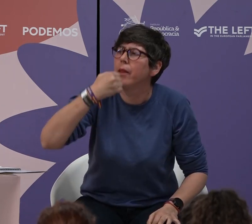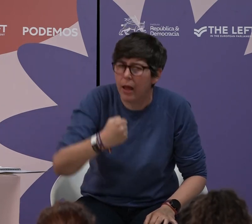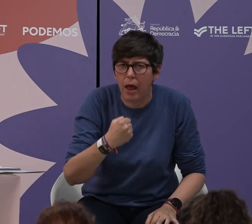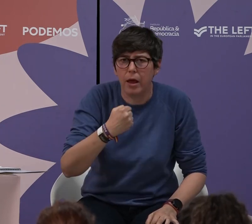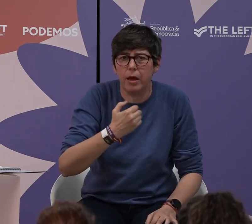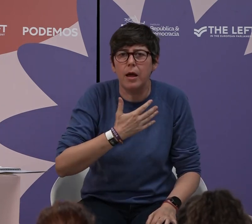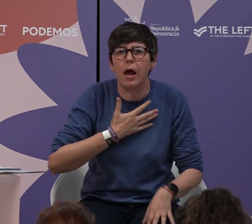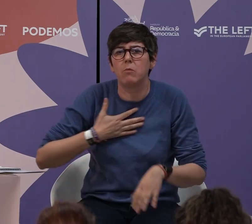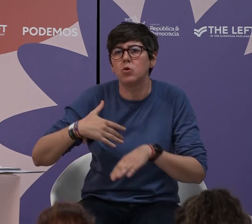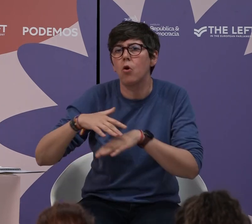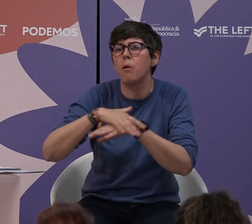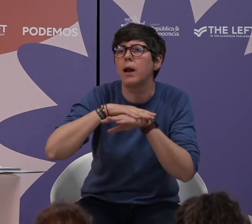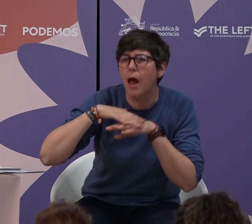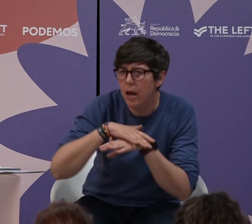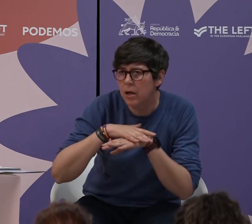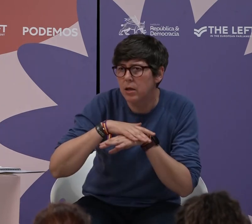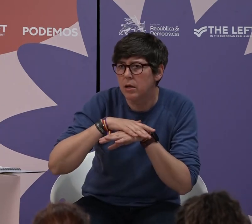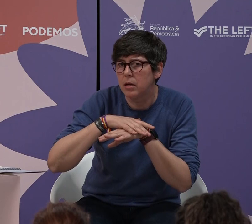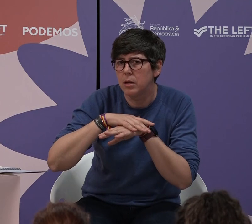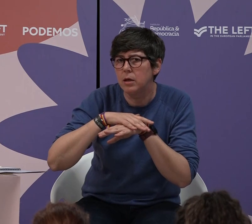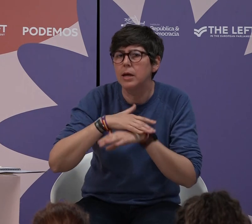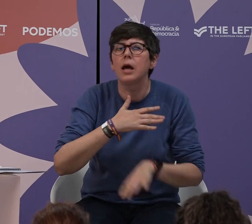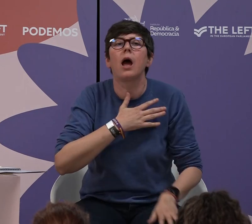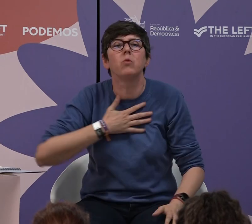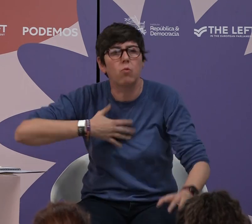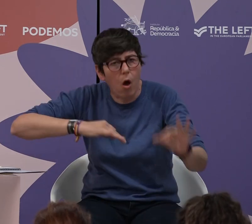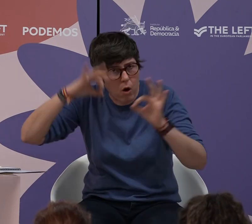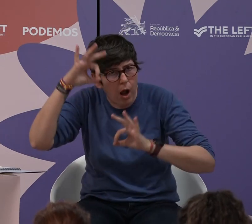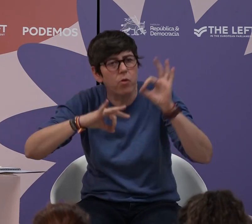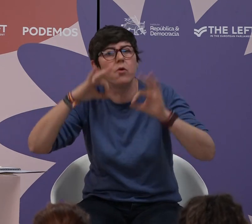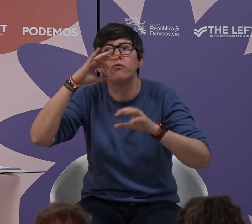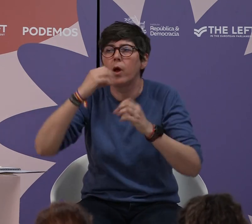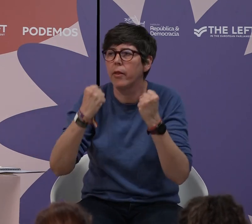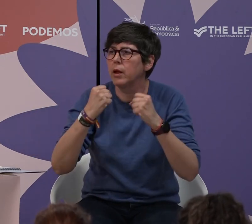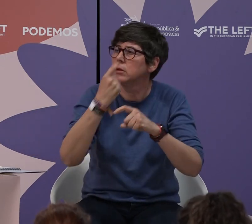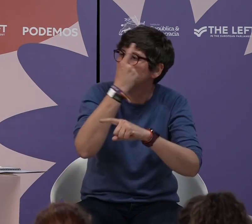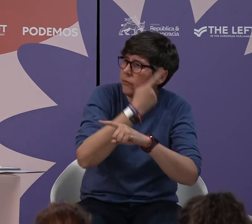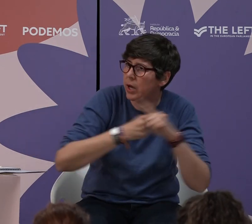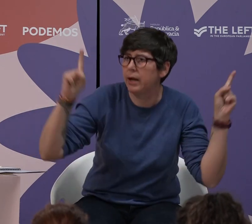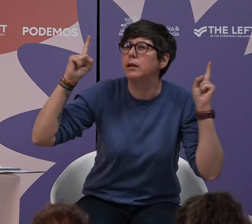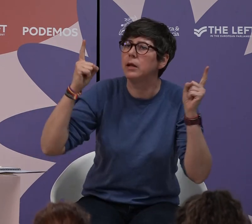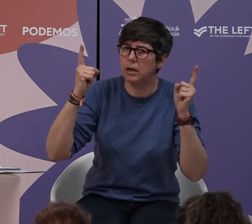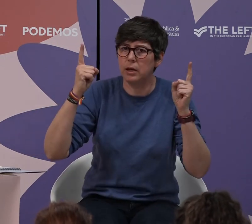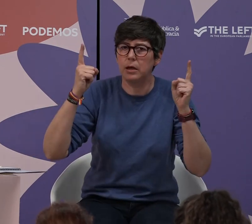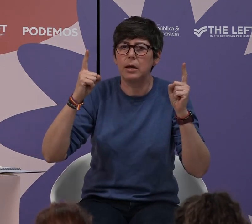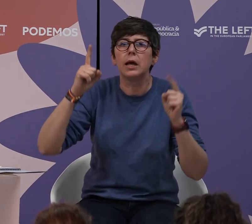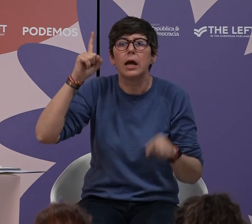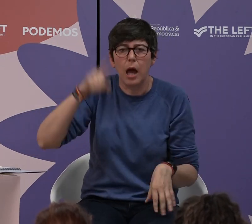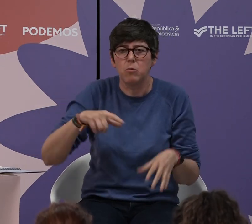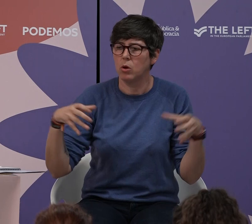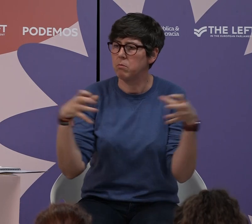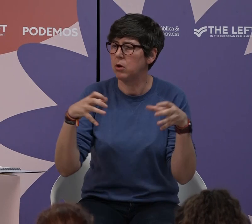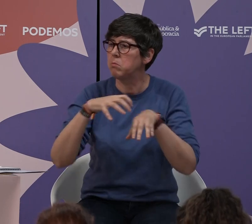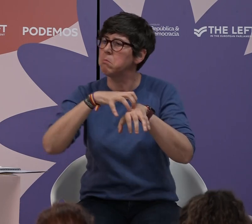compañeras tenemos que conseguir alcaldías tenemos que conseguir estar en los gobiernos queremos una correlación de fuerzas